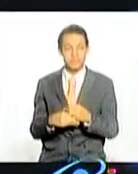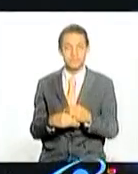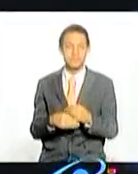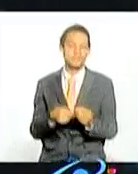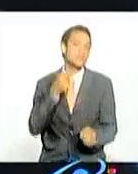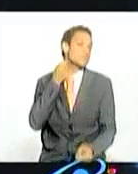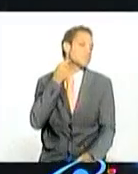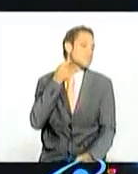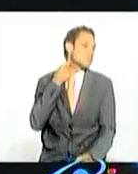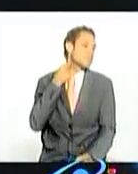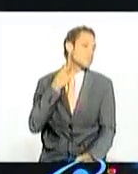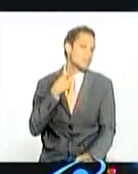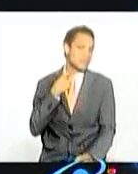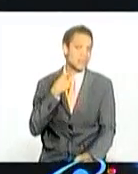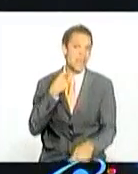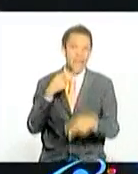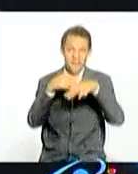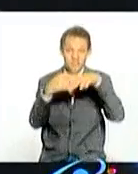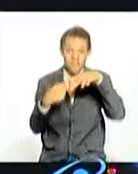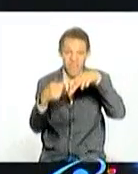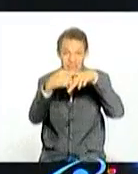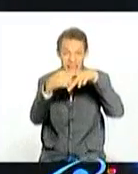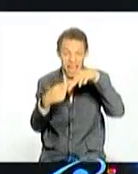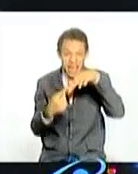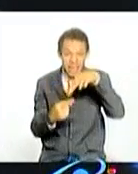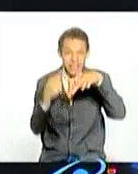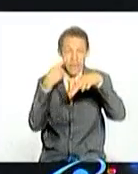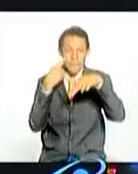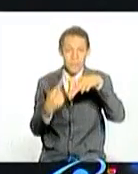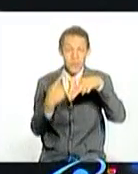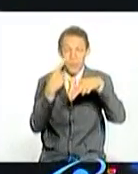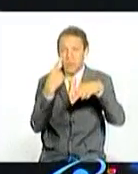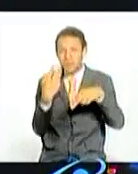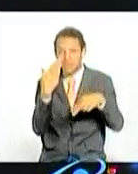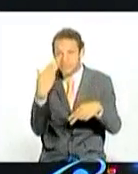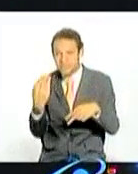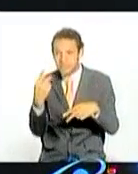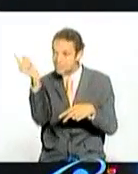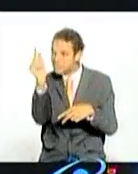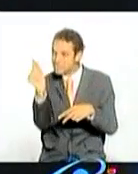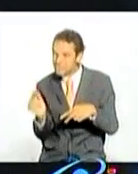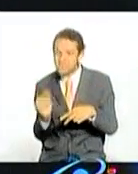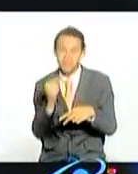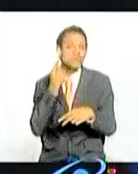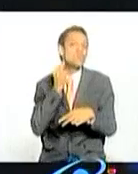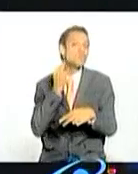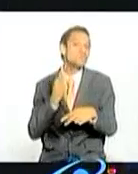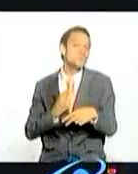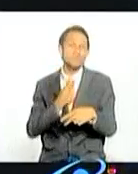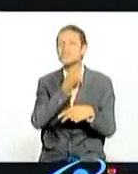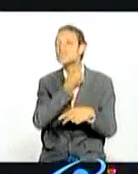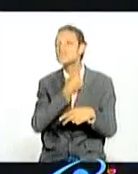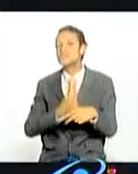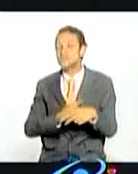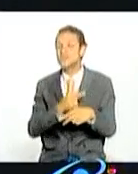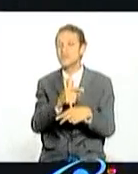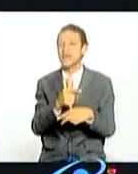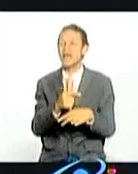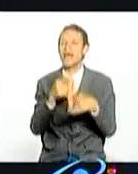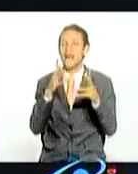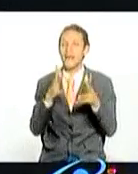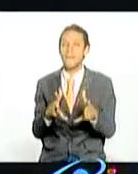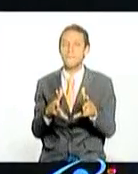vena yugular. La estamos viendo acá en este momento en un corte transversal, pero también la podemos ver